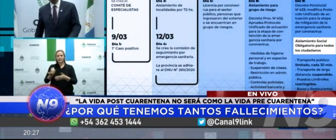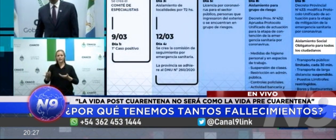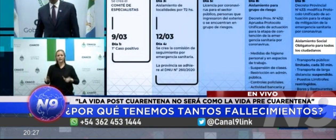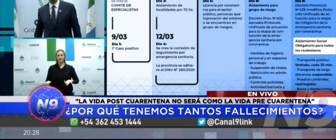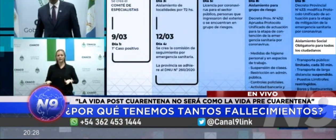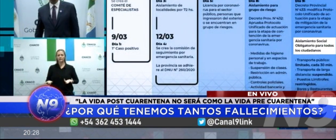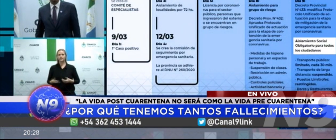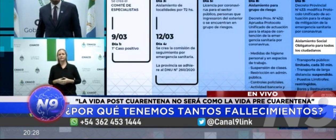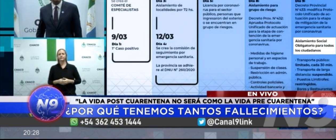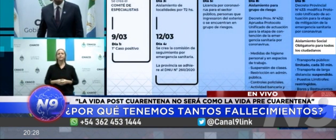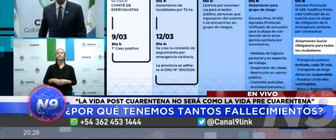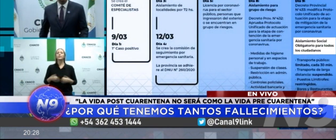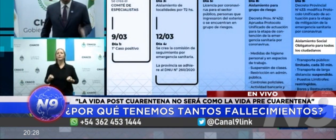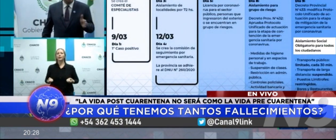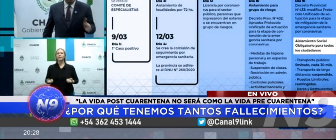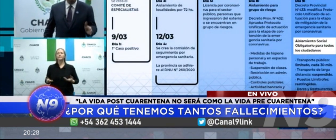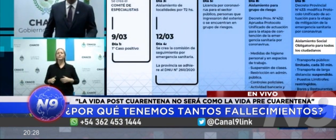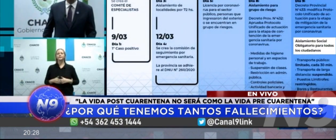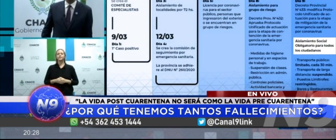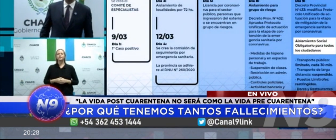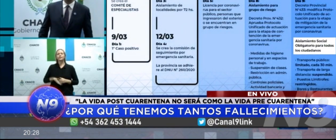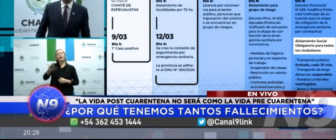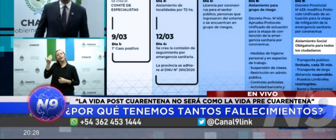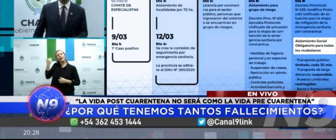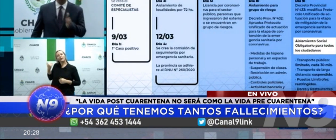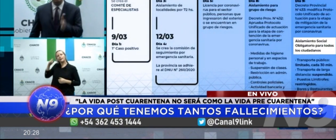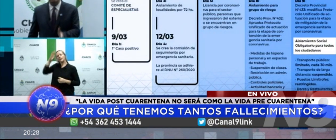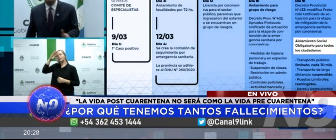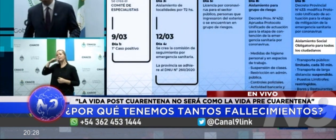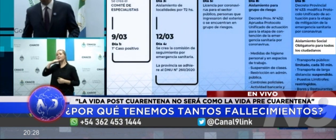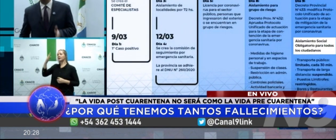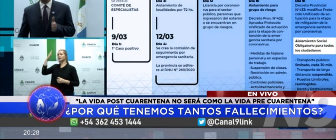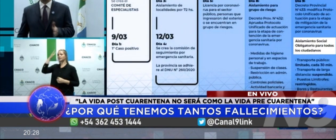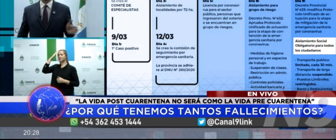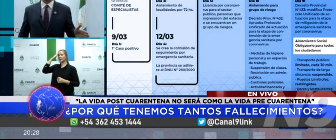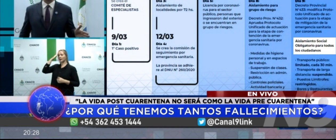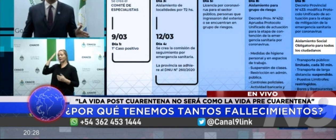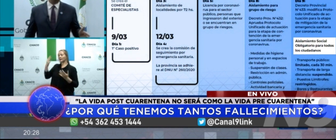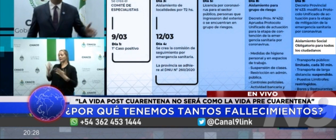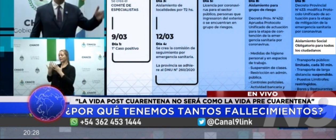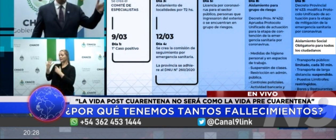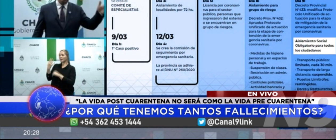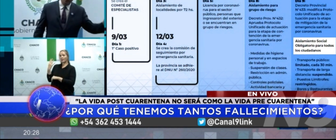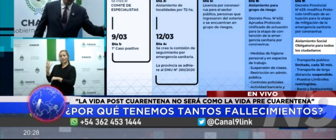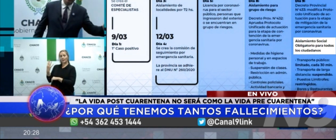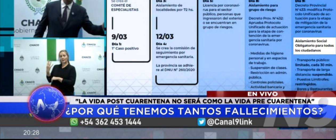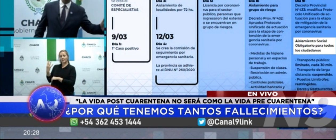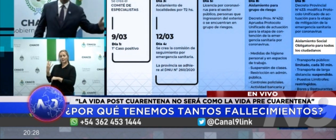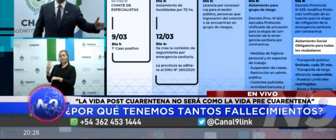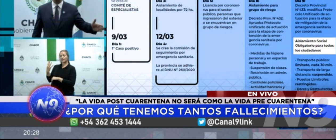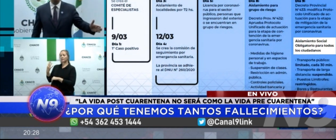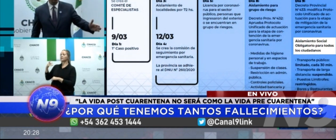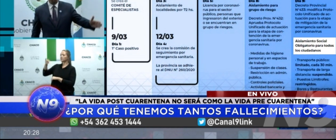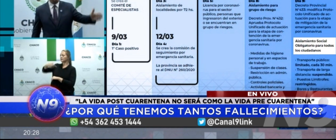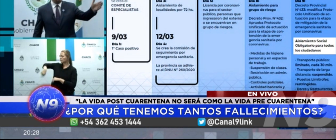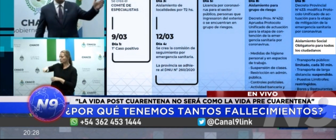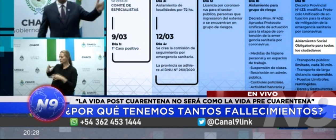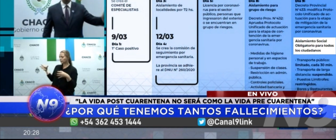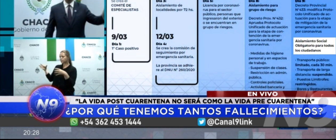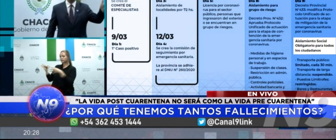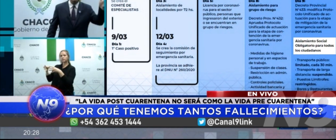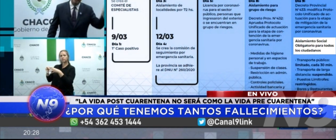teníamos un comité de especialistas. El 9 de marzo tuvimos efectivamente el primer caso positivo. Pero tiene que ver con